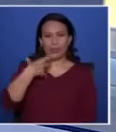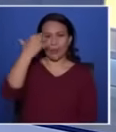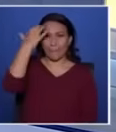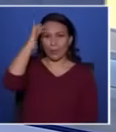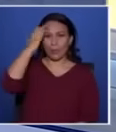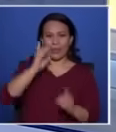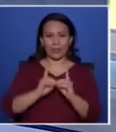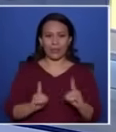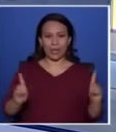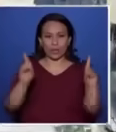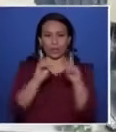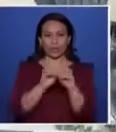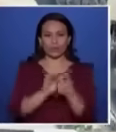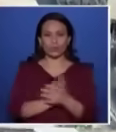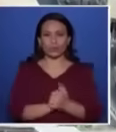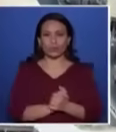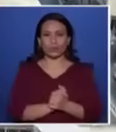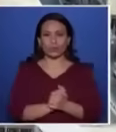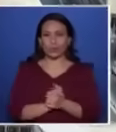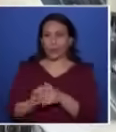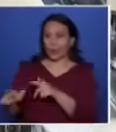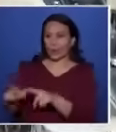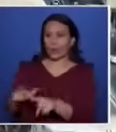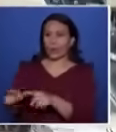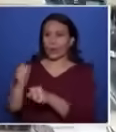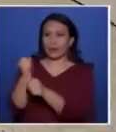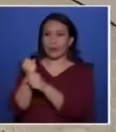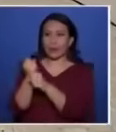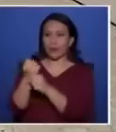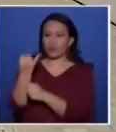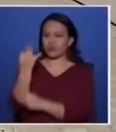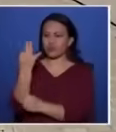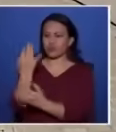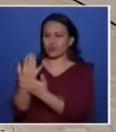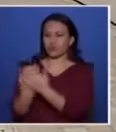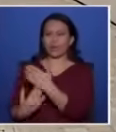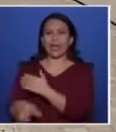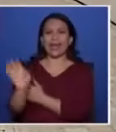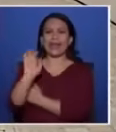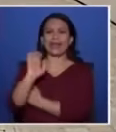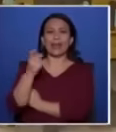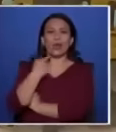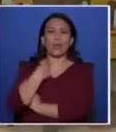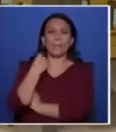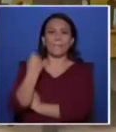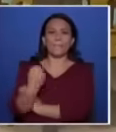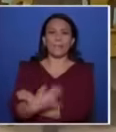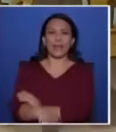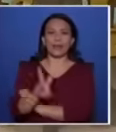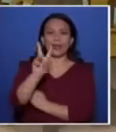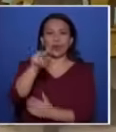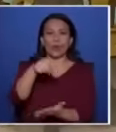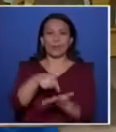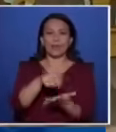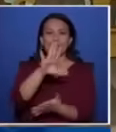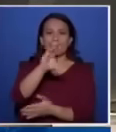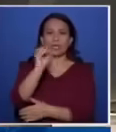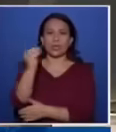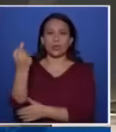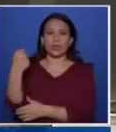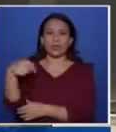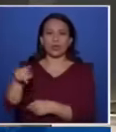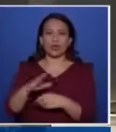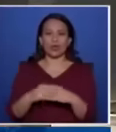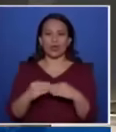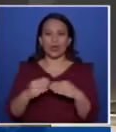preocupantes. Los sectores productivos calculan que en enero el país ha perdido alrededor de 2.500 millones de